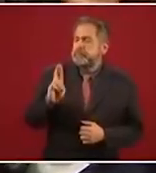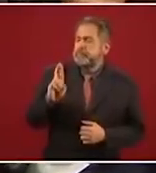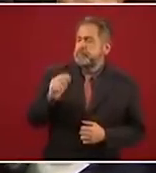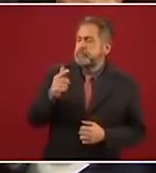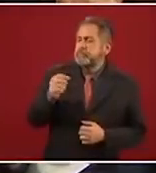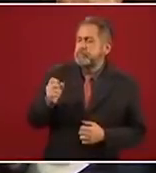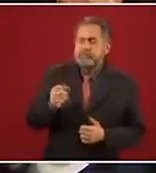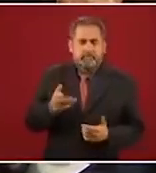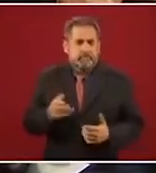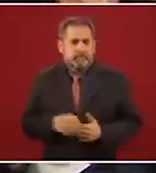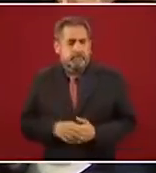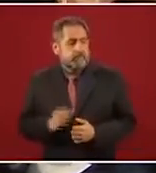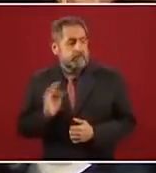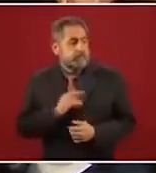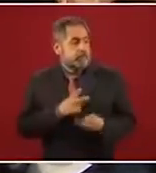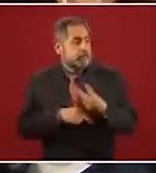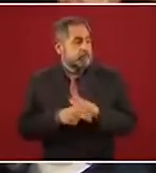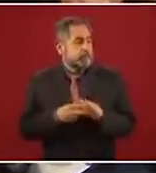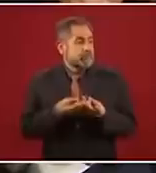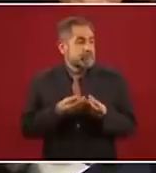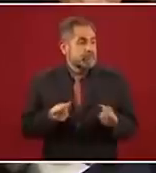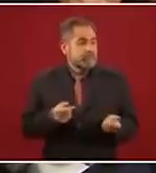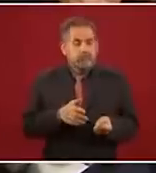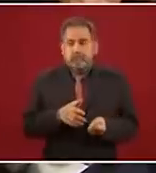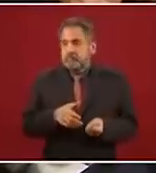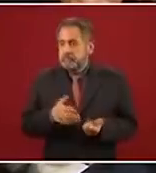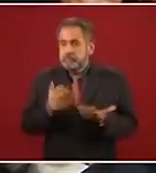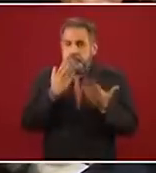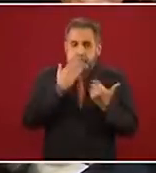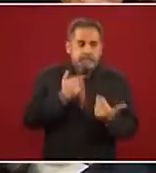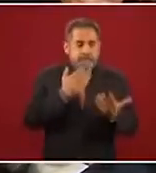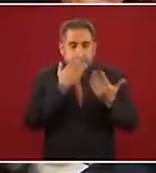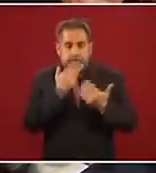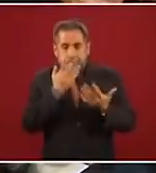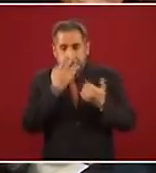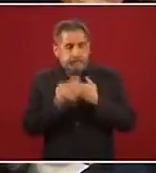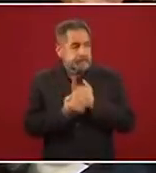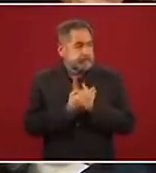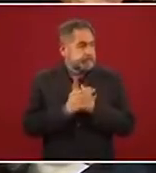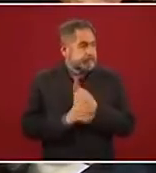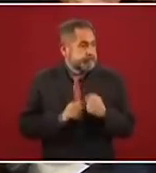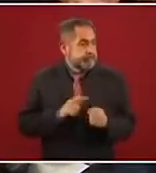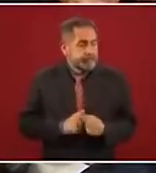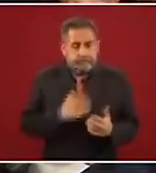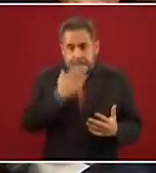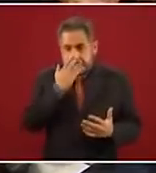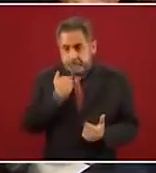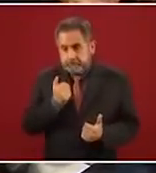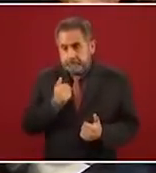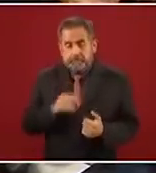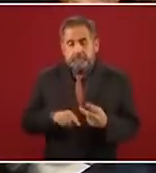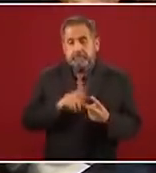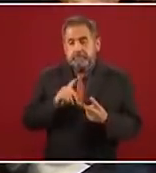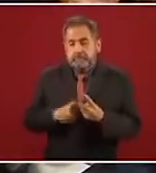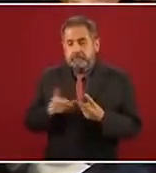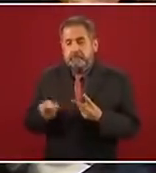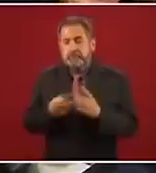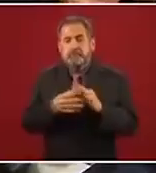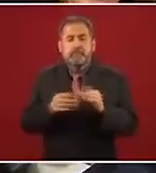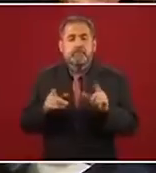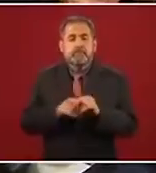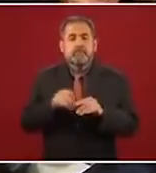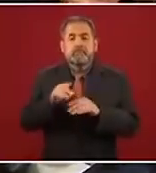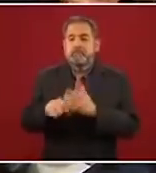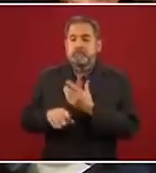puede venir un desabasto de la principal fuente de proteína animal. Esa es una, si me permite, otra muy breve respecto